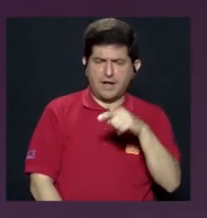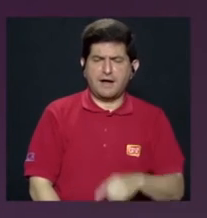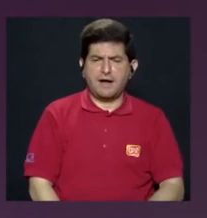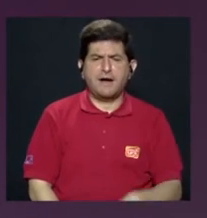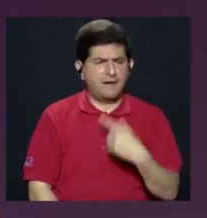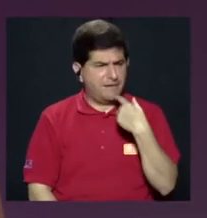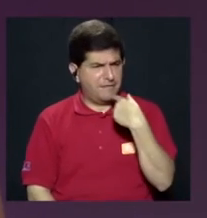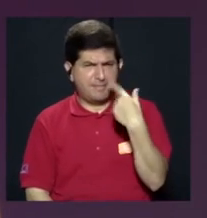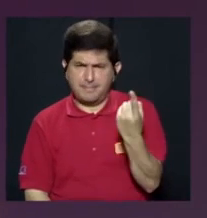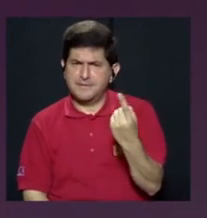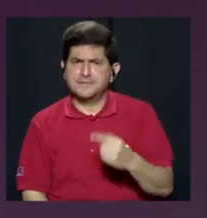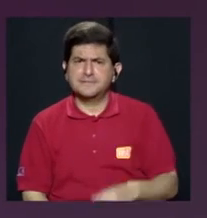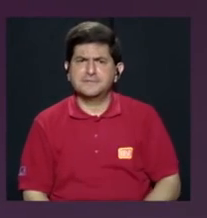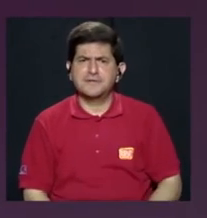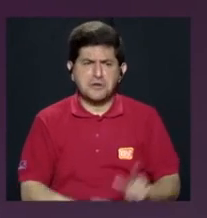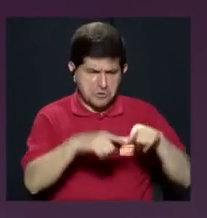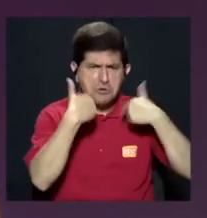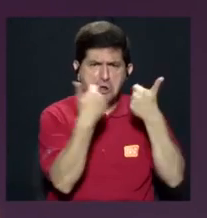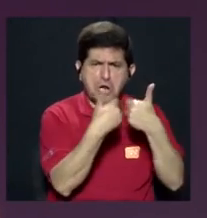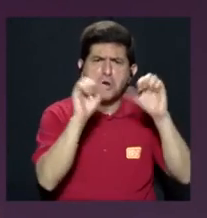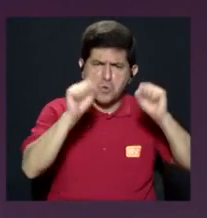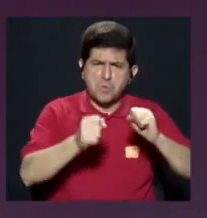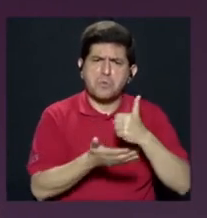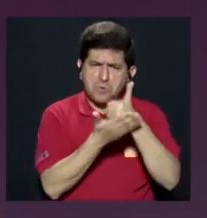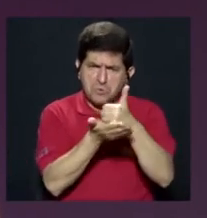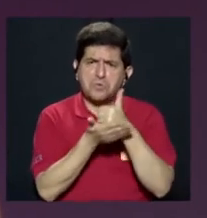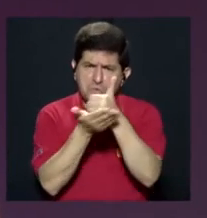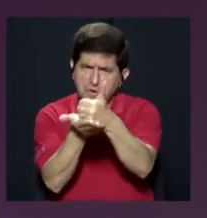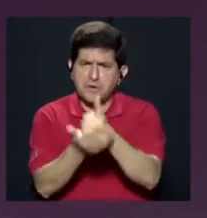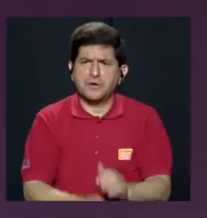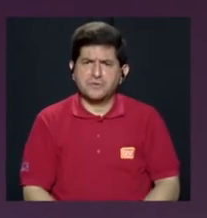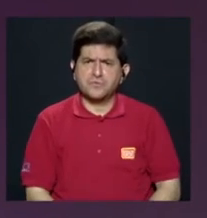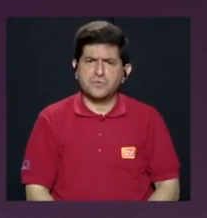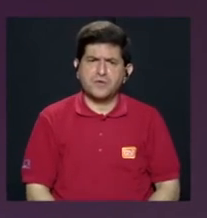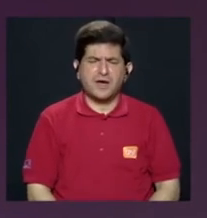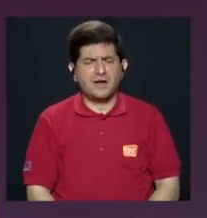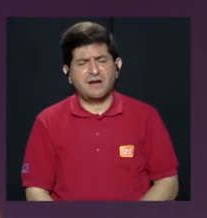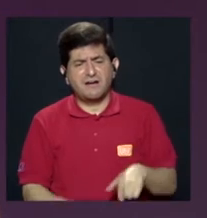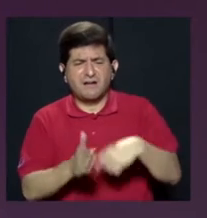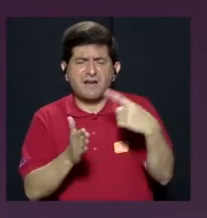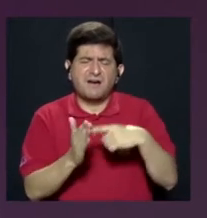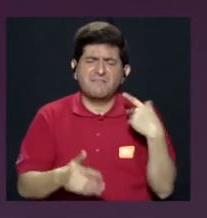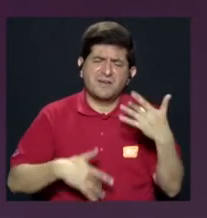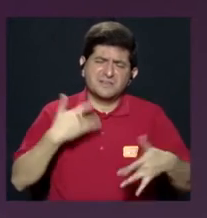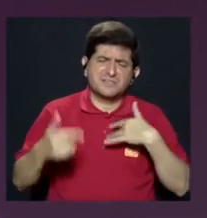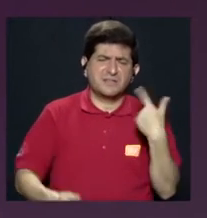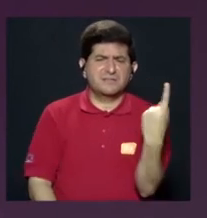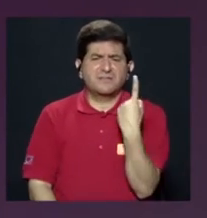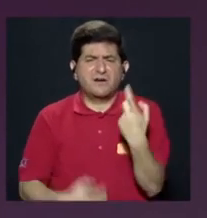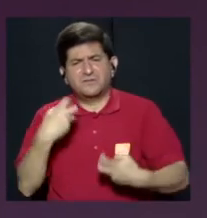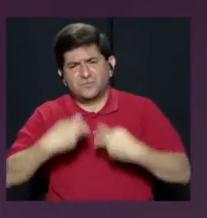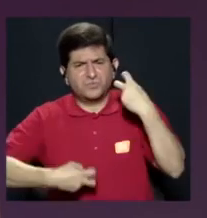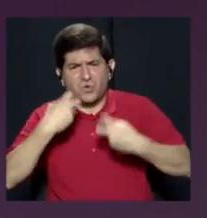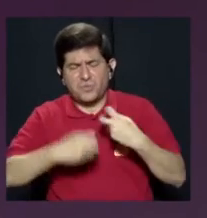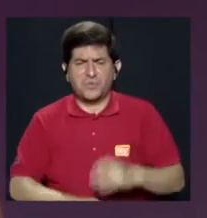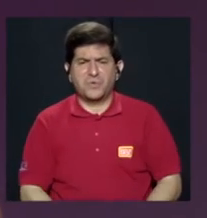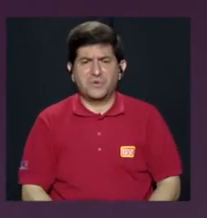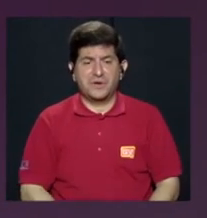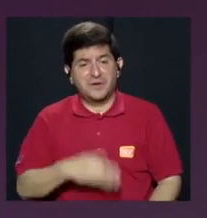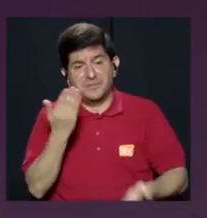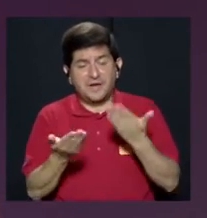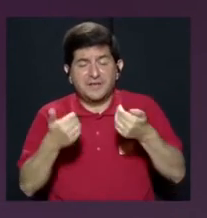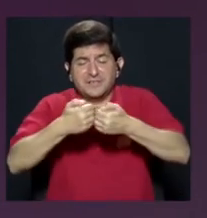yo le dije, no, en el grupo la podemos ayudar, a veces se siente sola, a veces con problemas y así que separaciones y